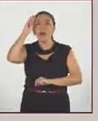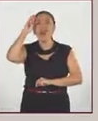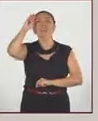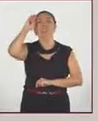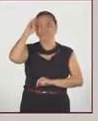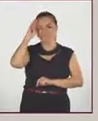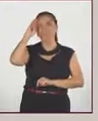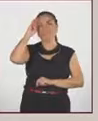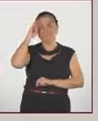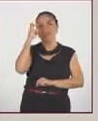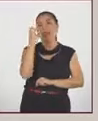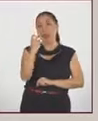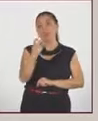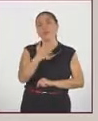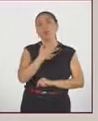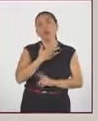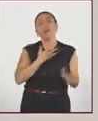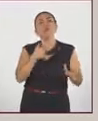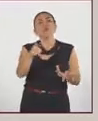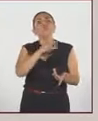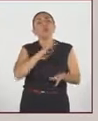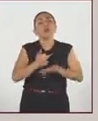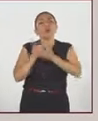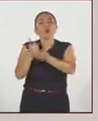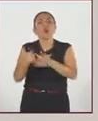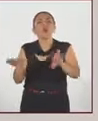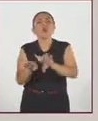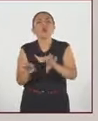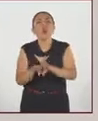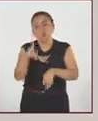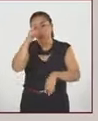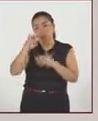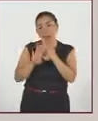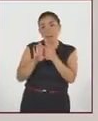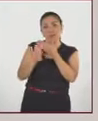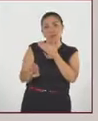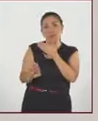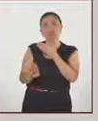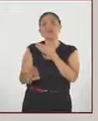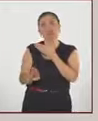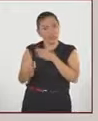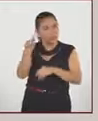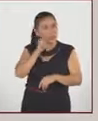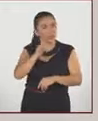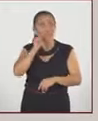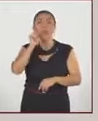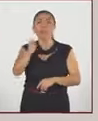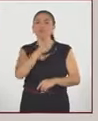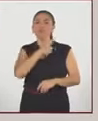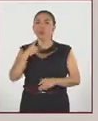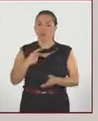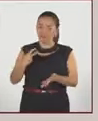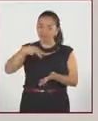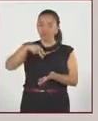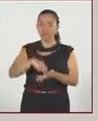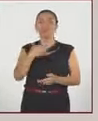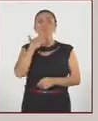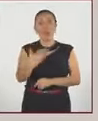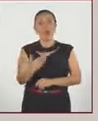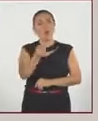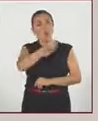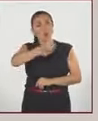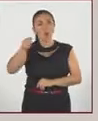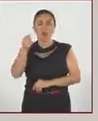Aquí hay algunas cosas que podemos hacer para prevenir eso, que siempre son las posturas adecuadas,